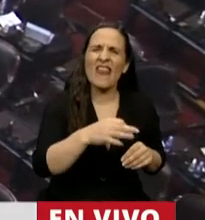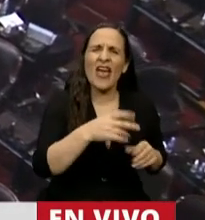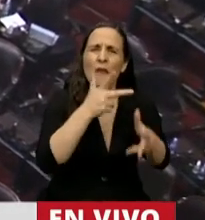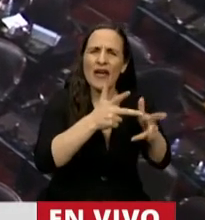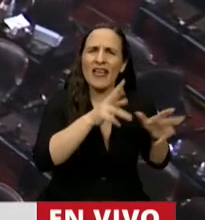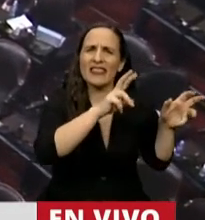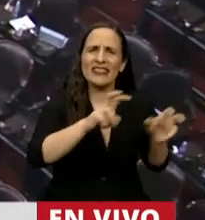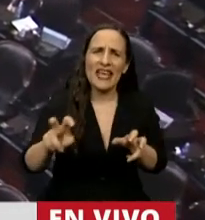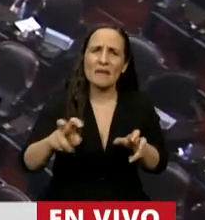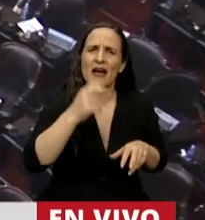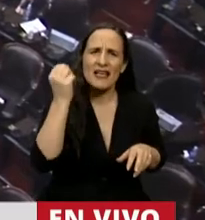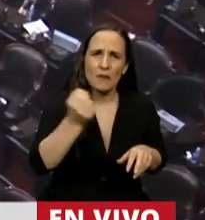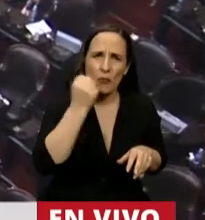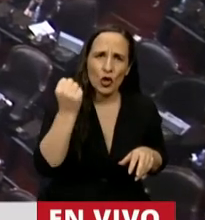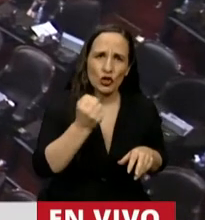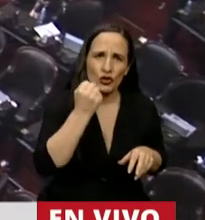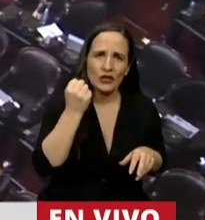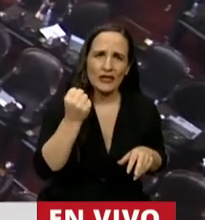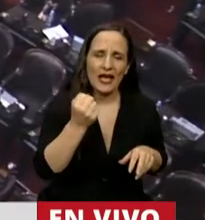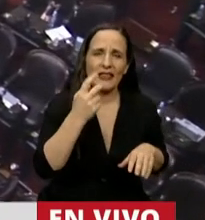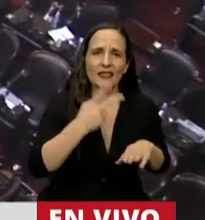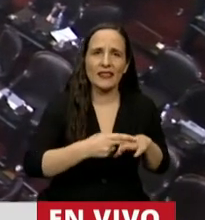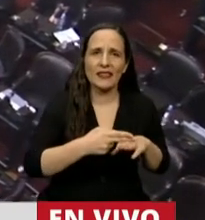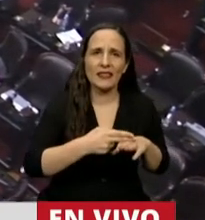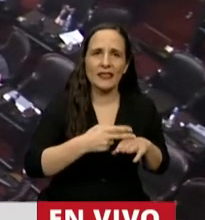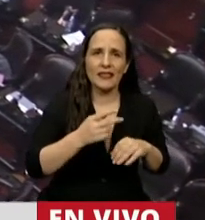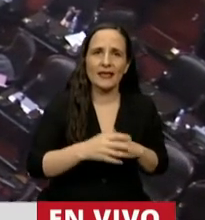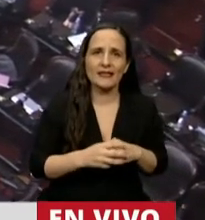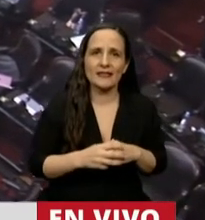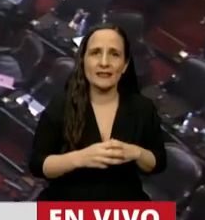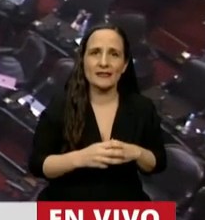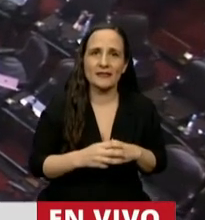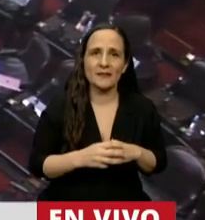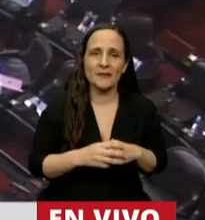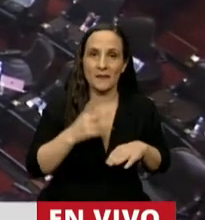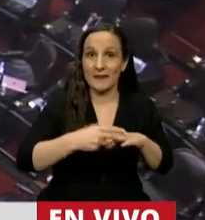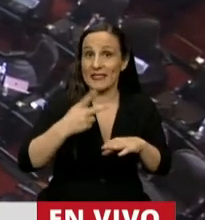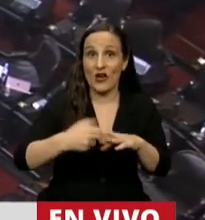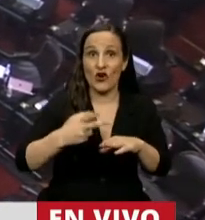importantes para la niña,